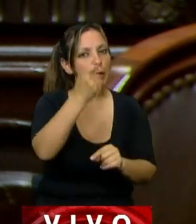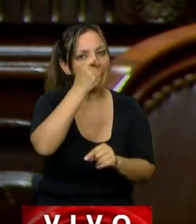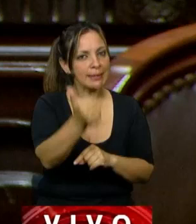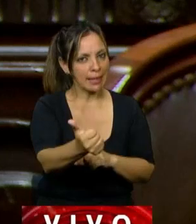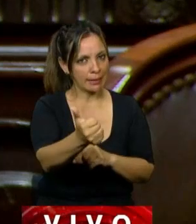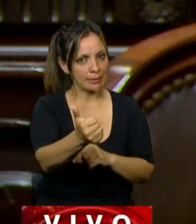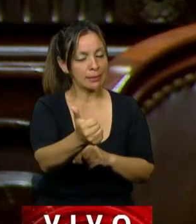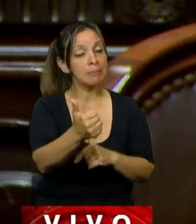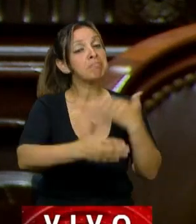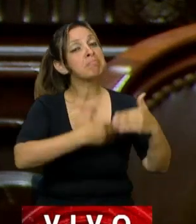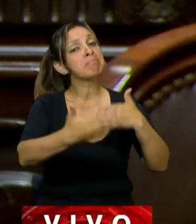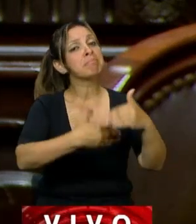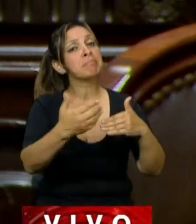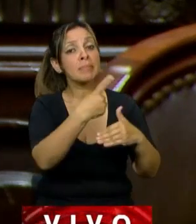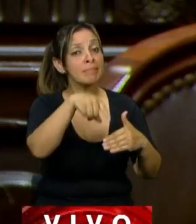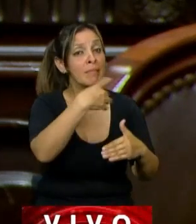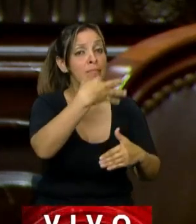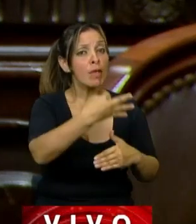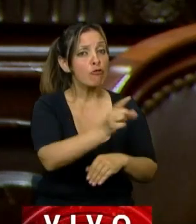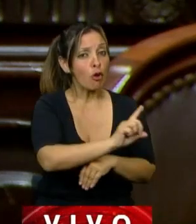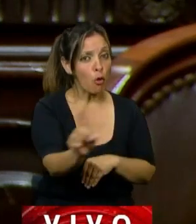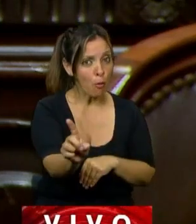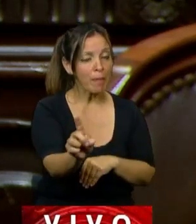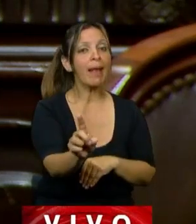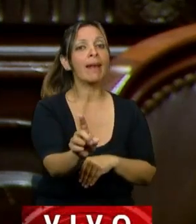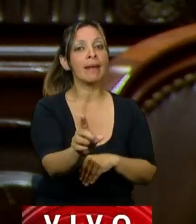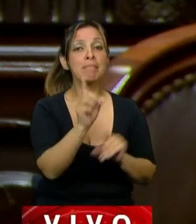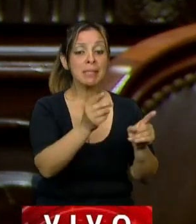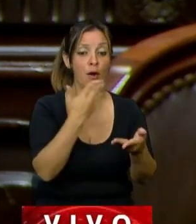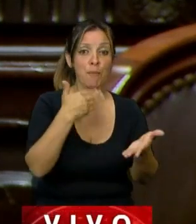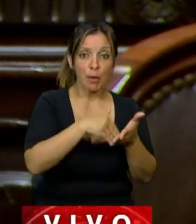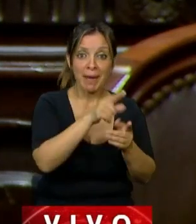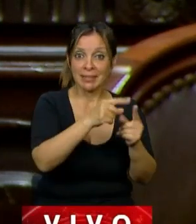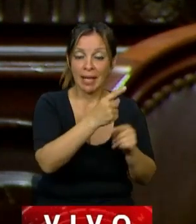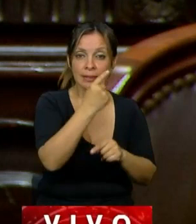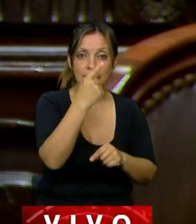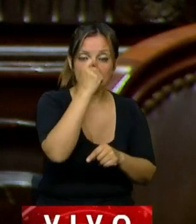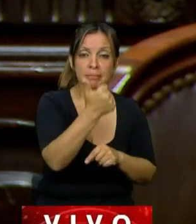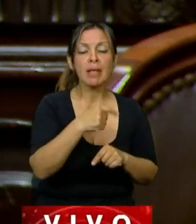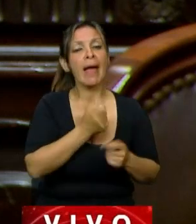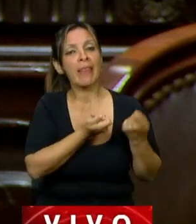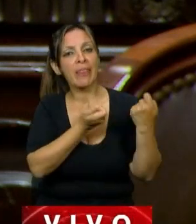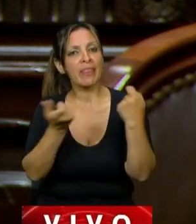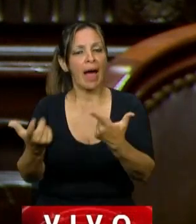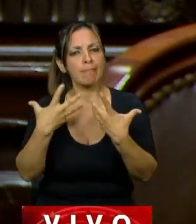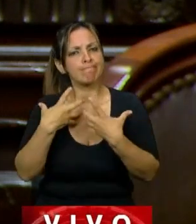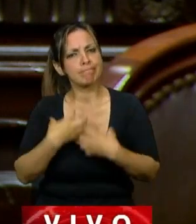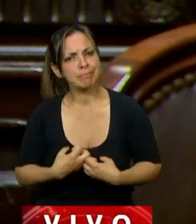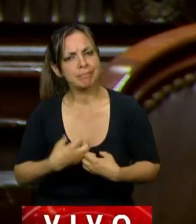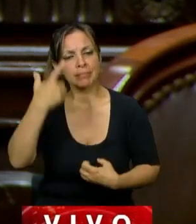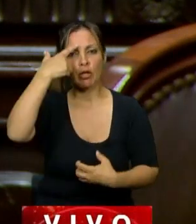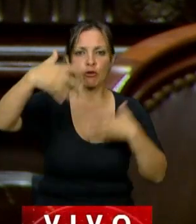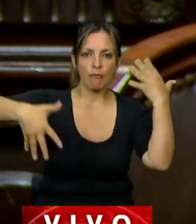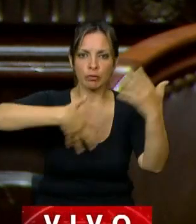Y después, si nosotros no cumplimos con nuestra promesa, eso genera frustración,